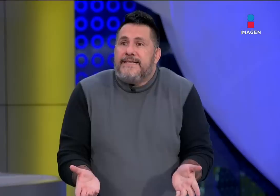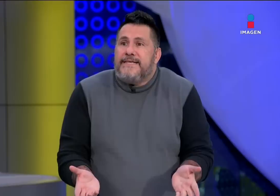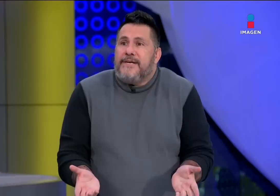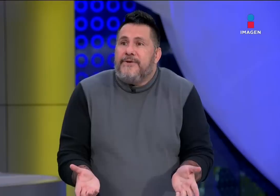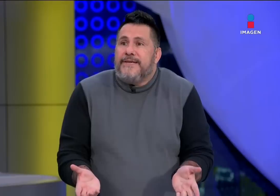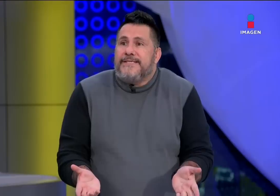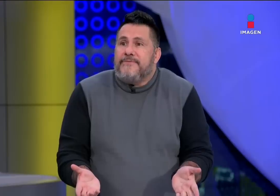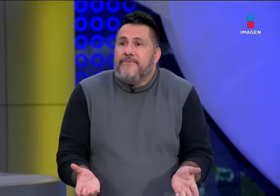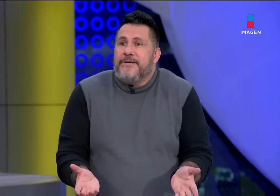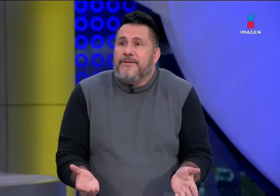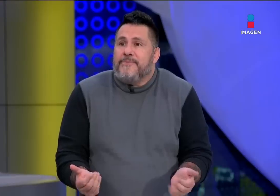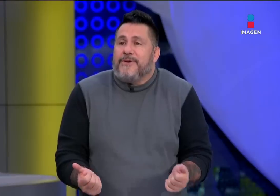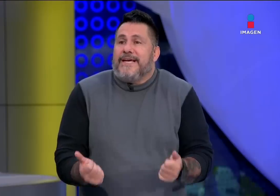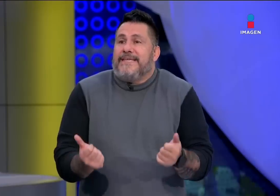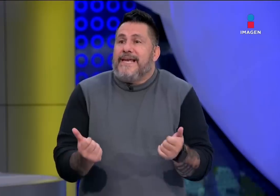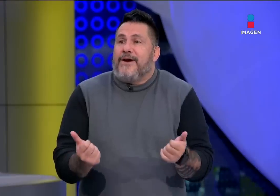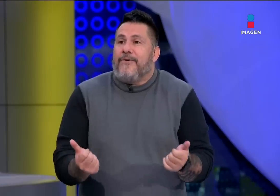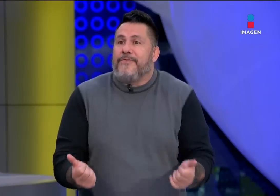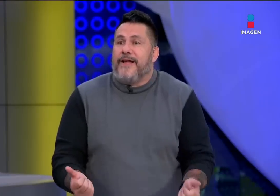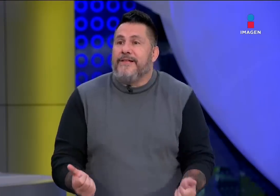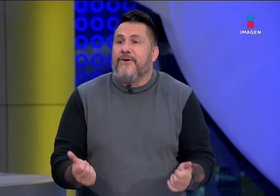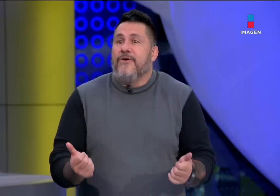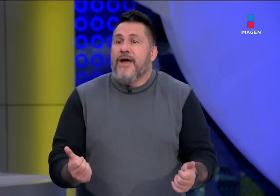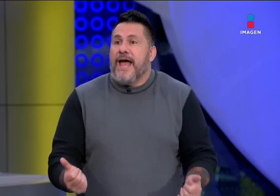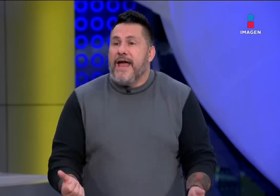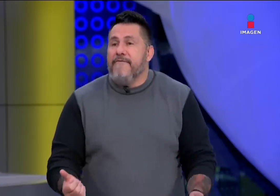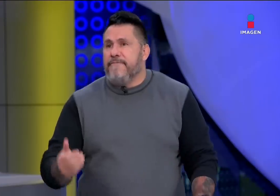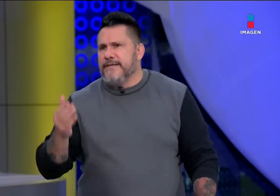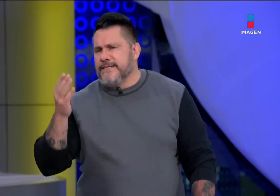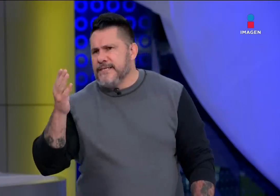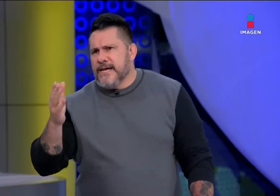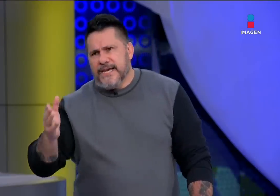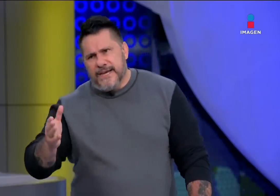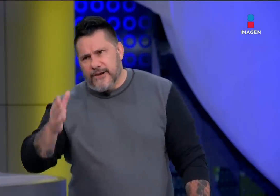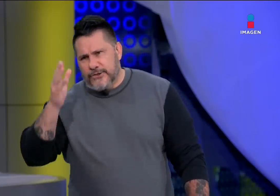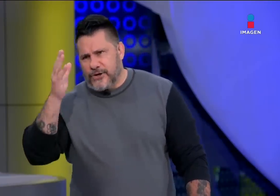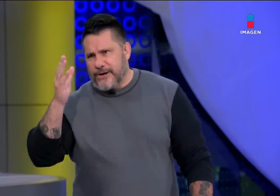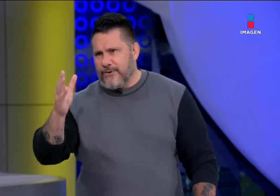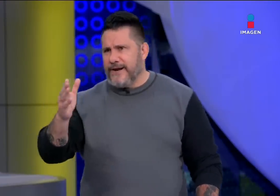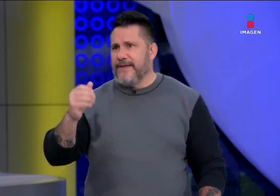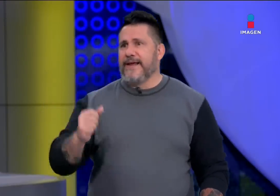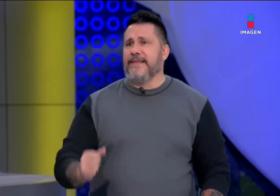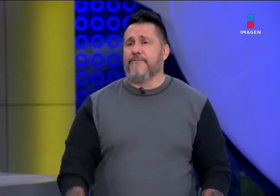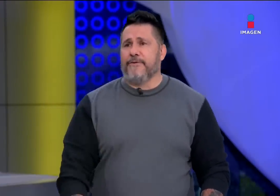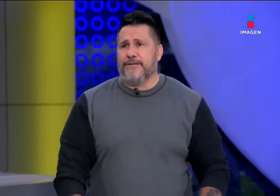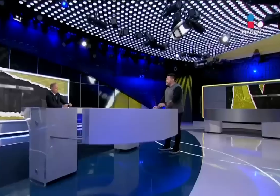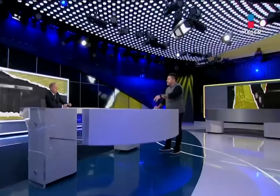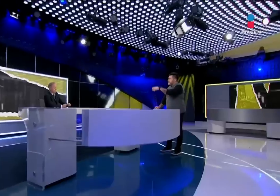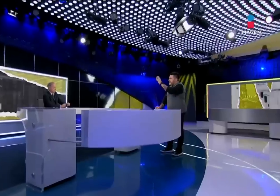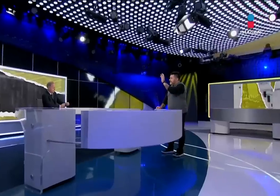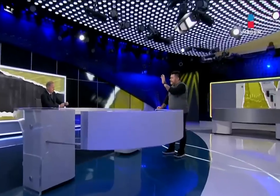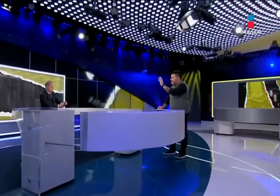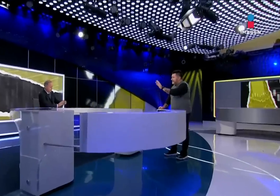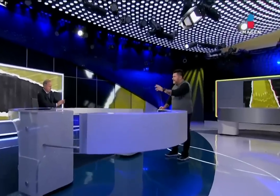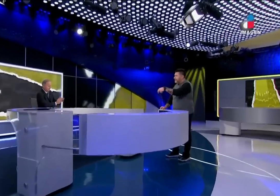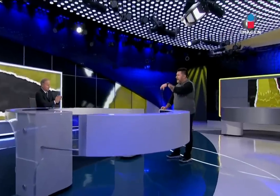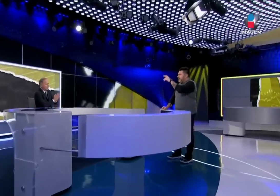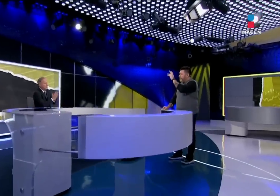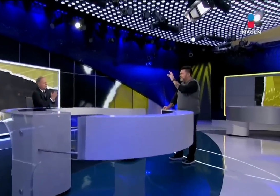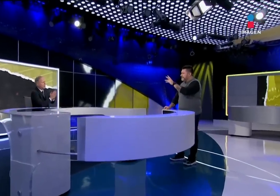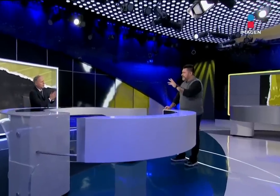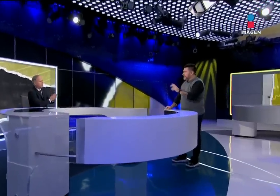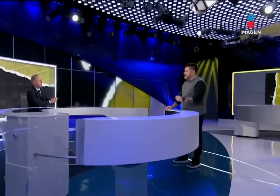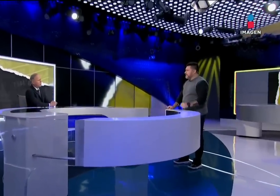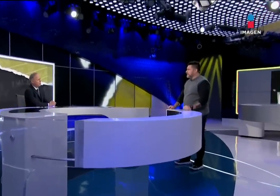salen a decirlo en este momento? ¿Por qué salen con tanto énfasis? Incluso recuerdan que defraudación fiscal es un delito